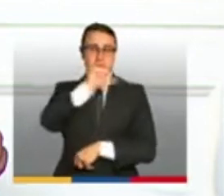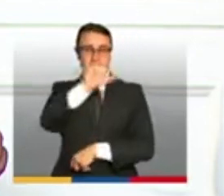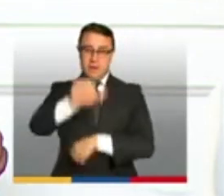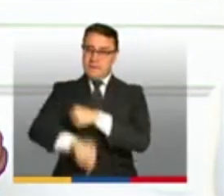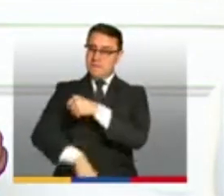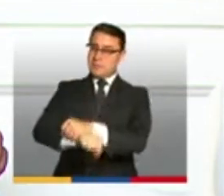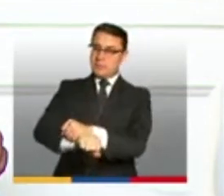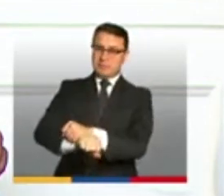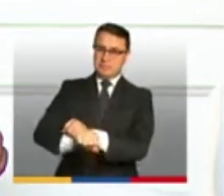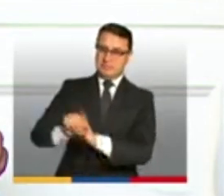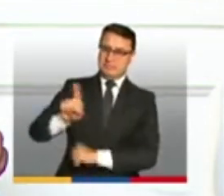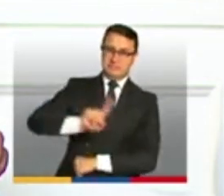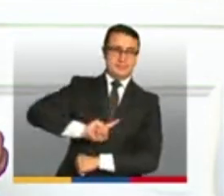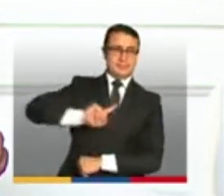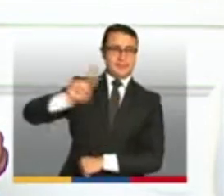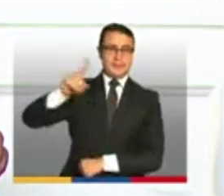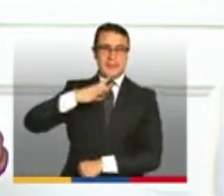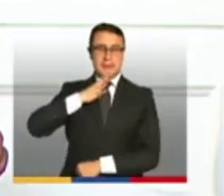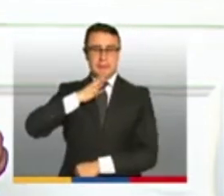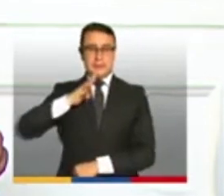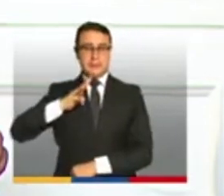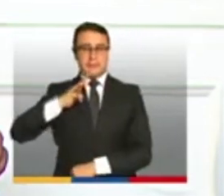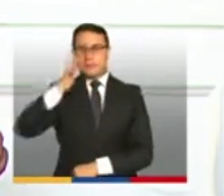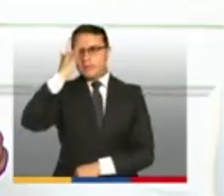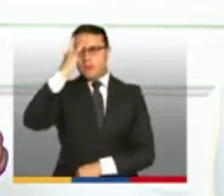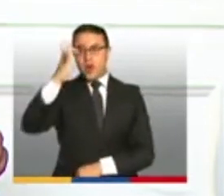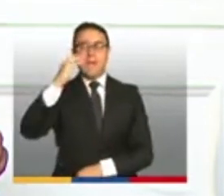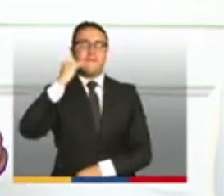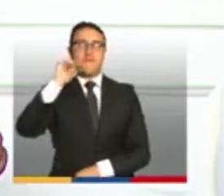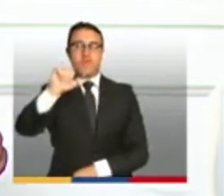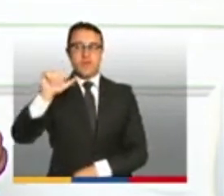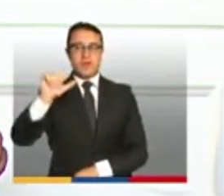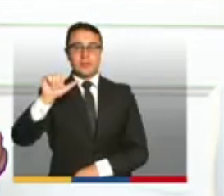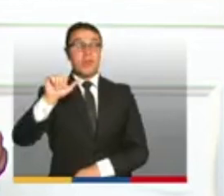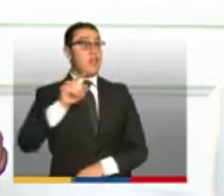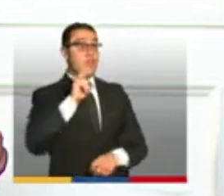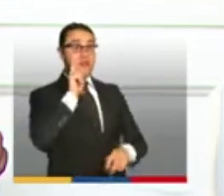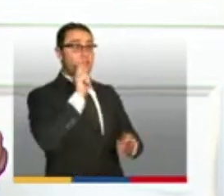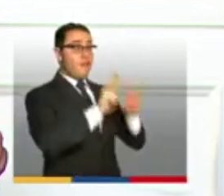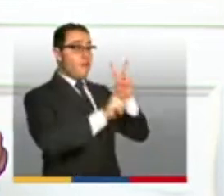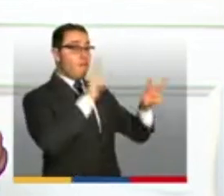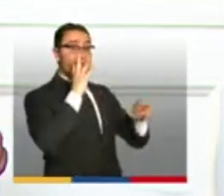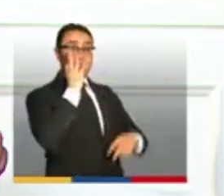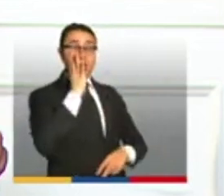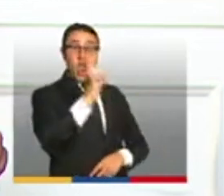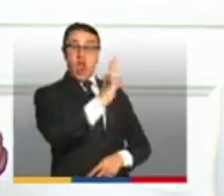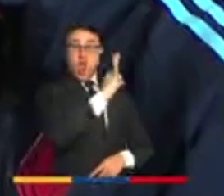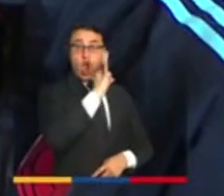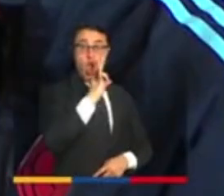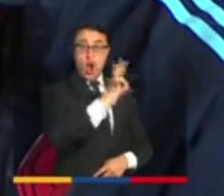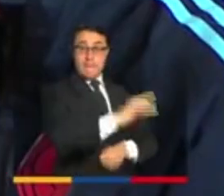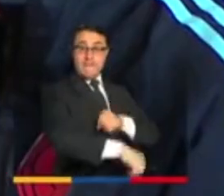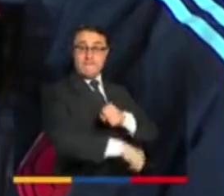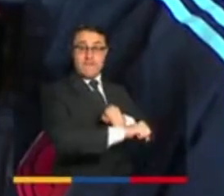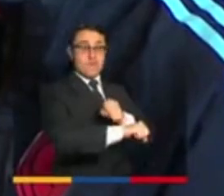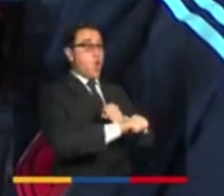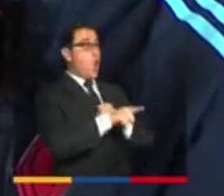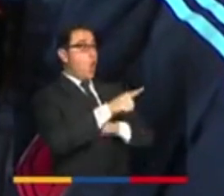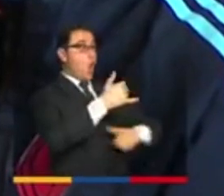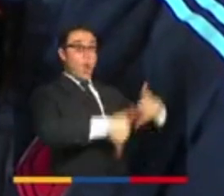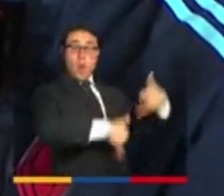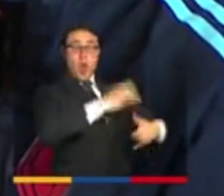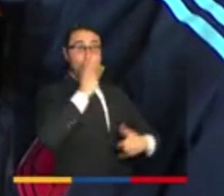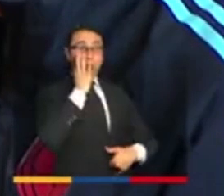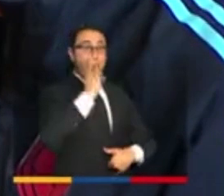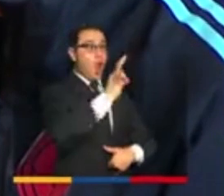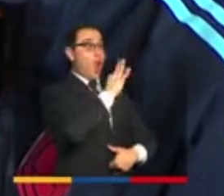femenino porque es un fútbol de mujeres, y en cambio sobrevaloran el fútbol masculino simplemente porque es un fútbol de hombres.